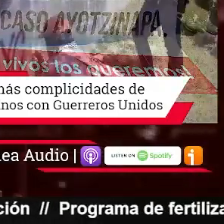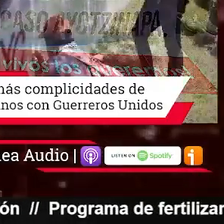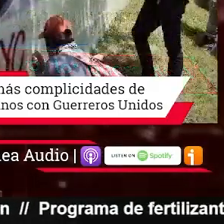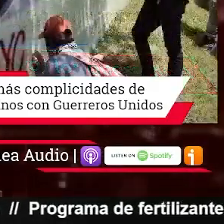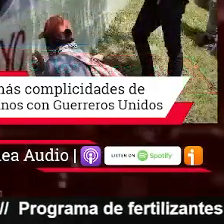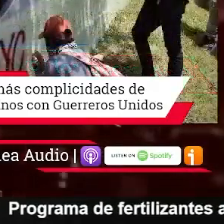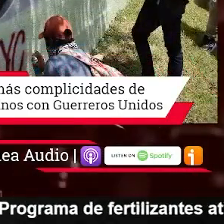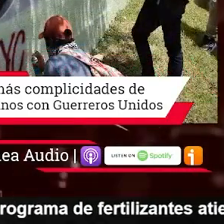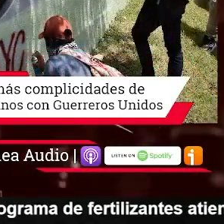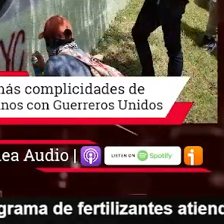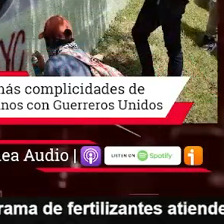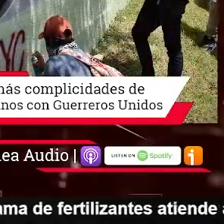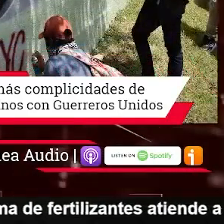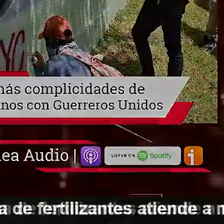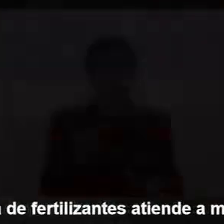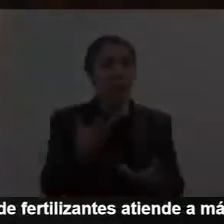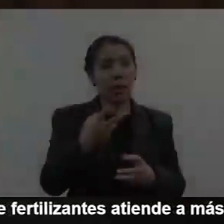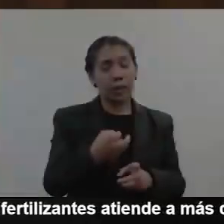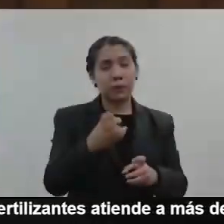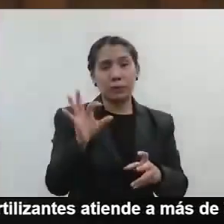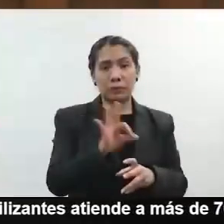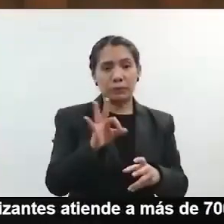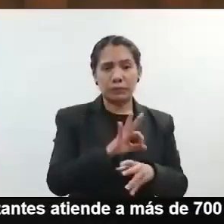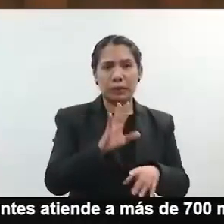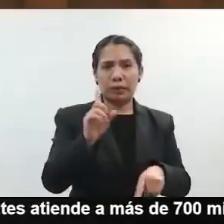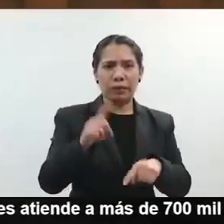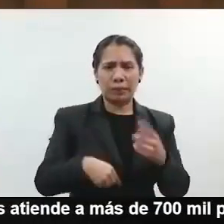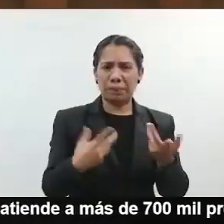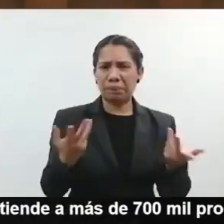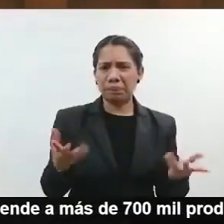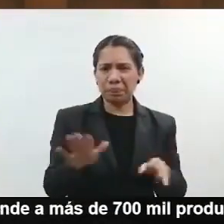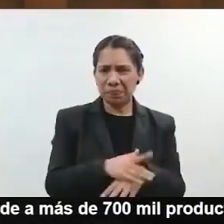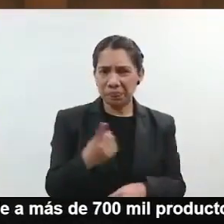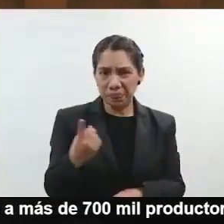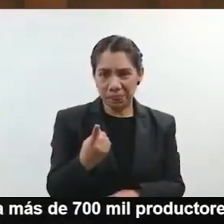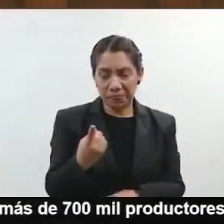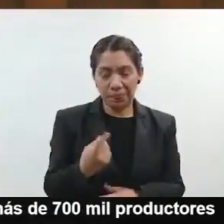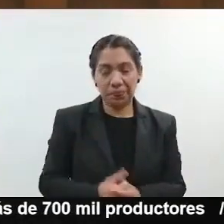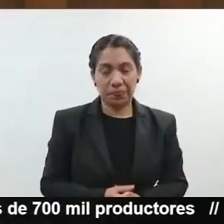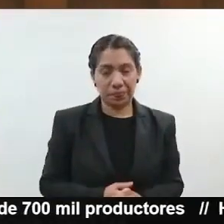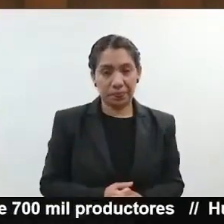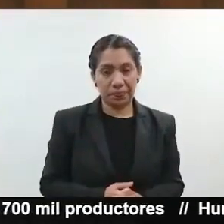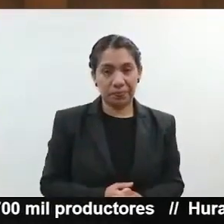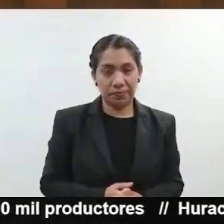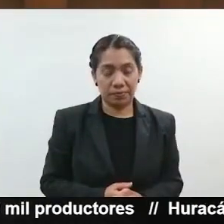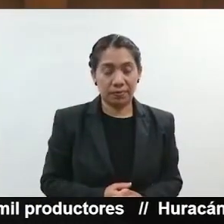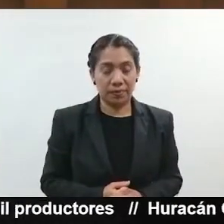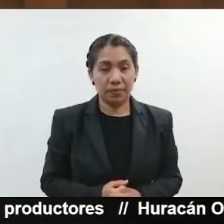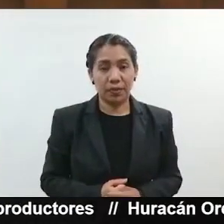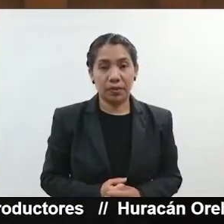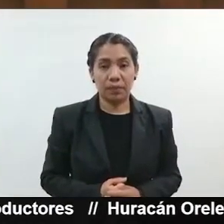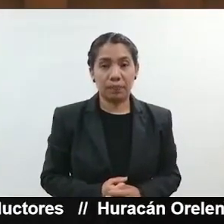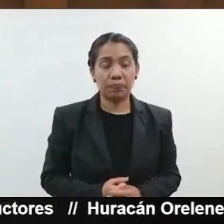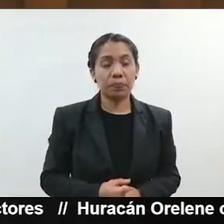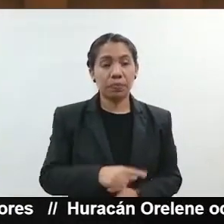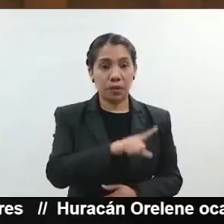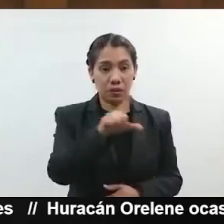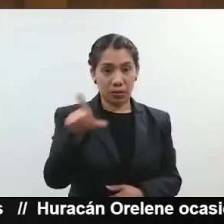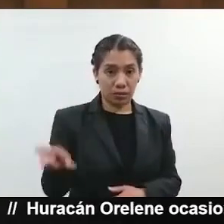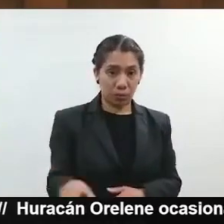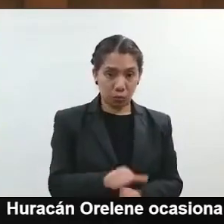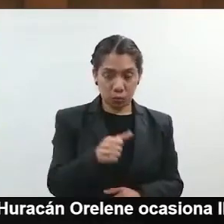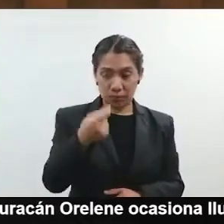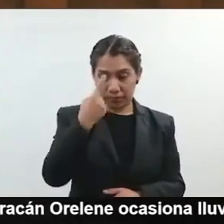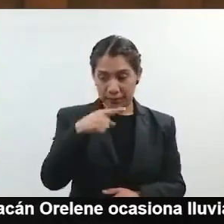también a presidentes municipales. Veamos. En los mensajes se refieren específicamente al 27 Batallón.